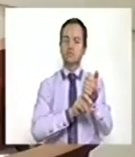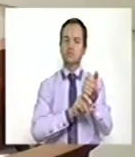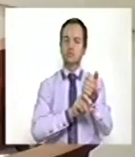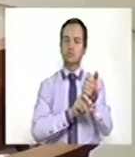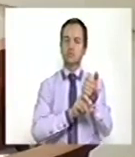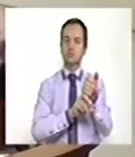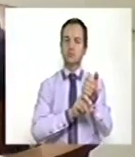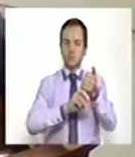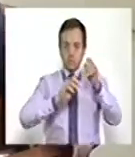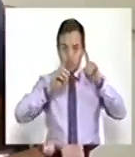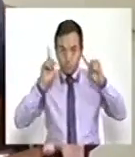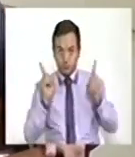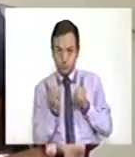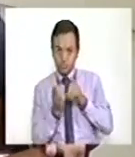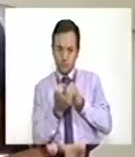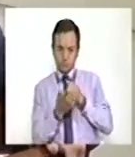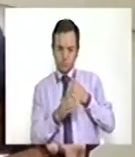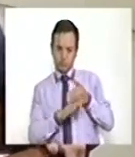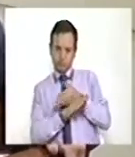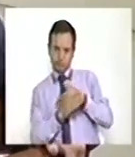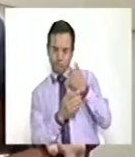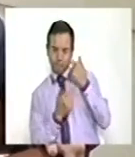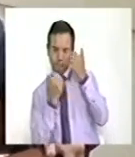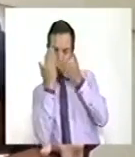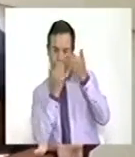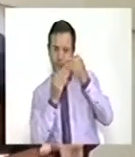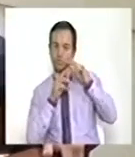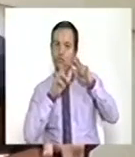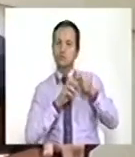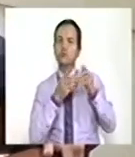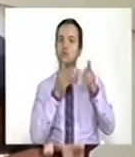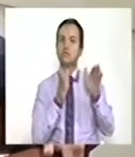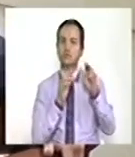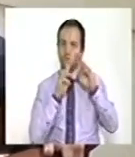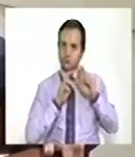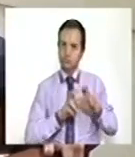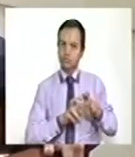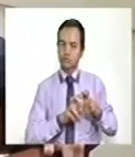como conclusiones previas para abrir la investigación